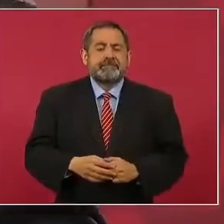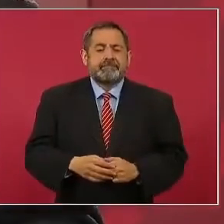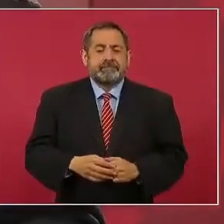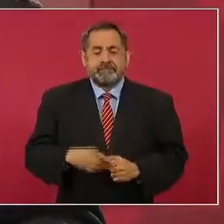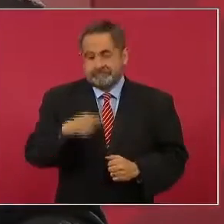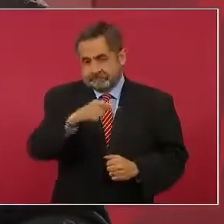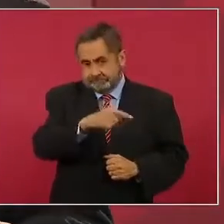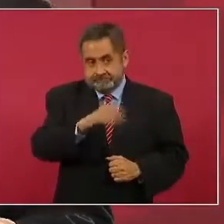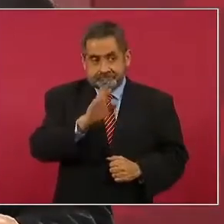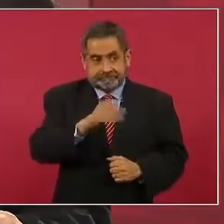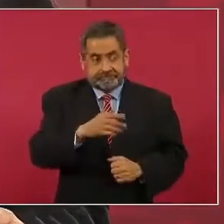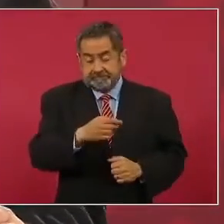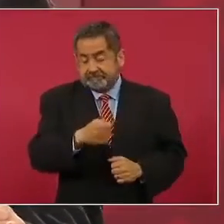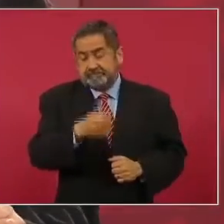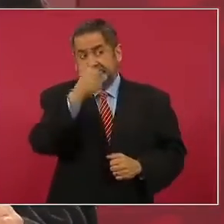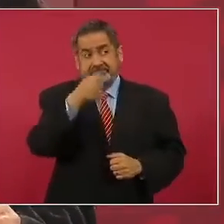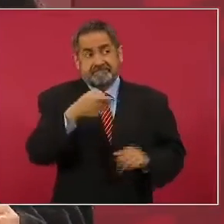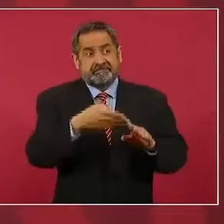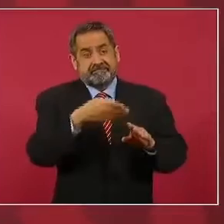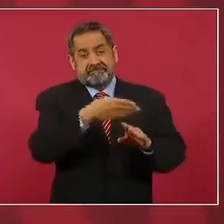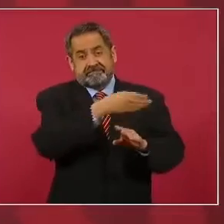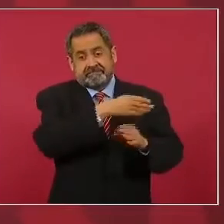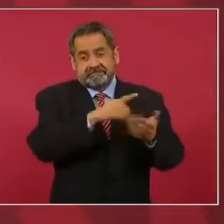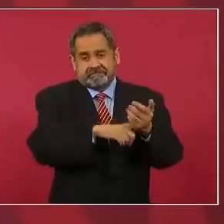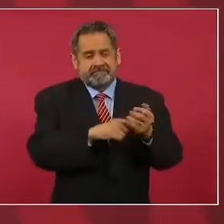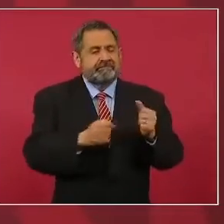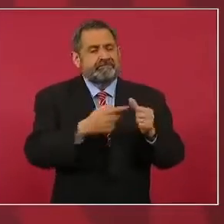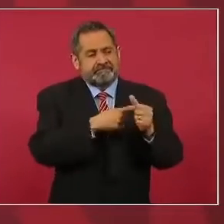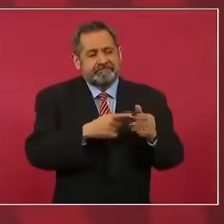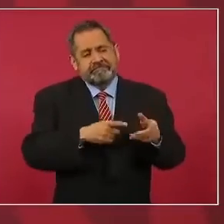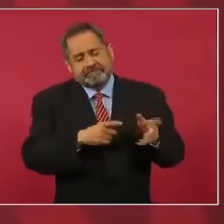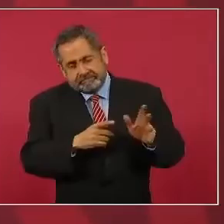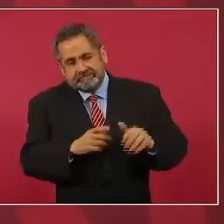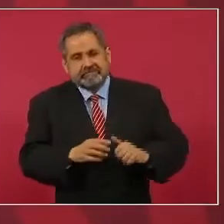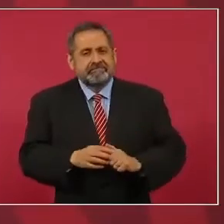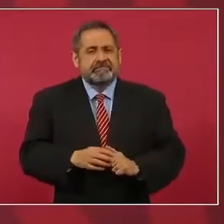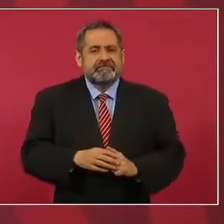pero esa es la primera versión